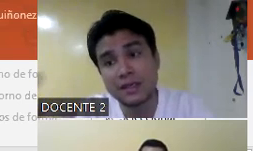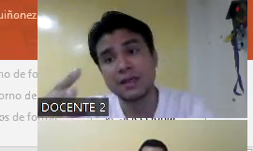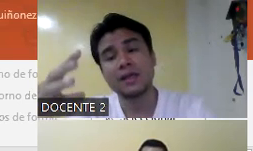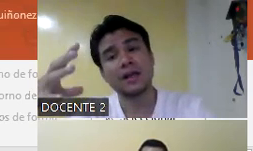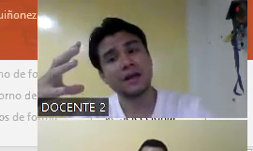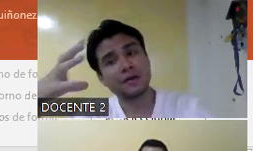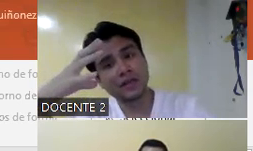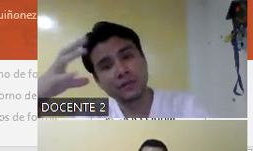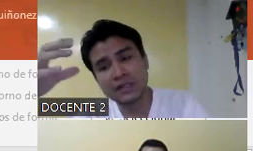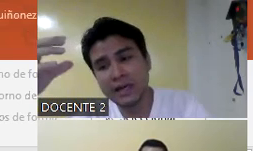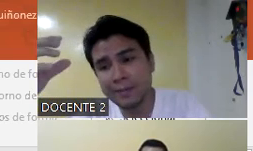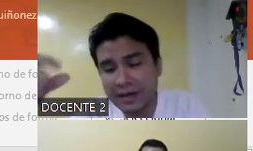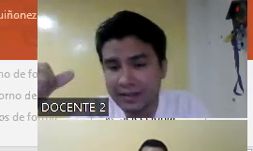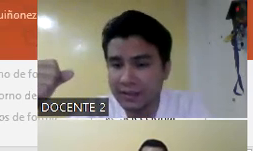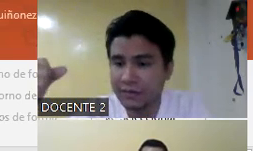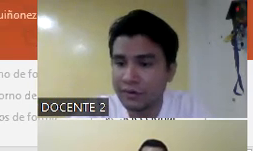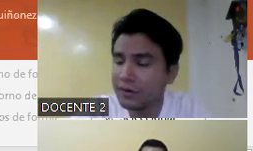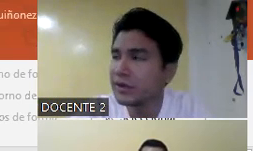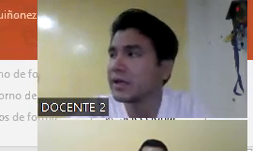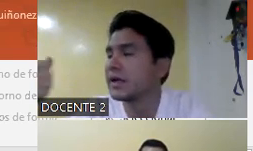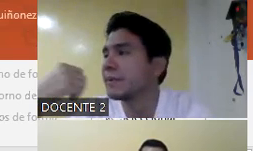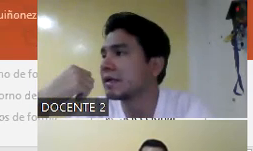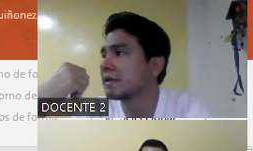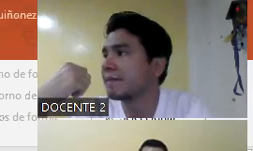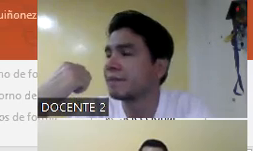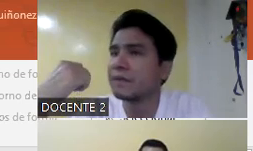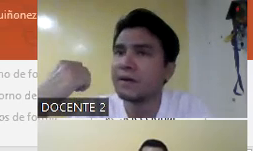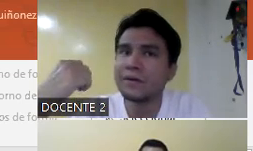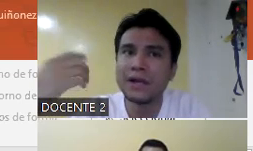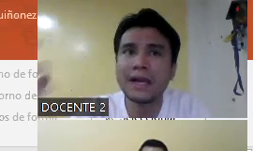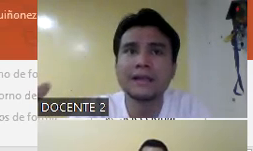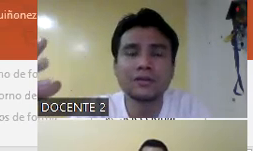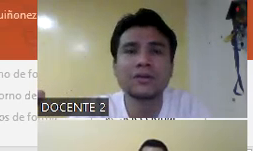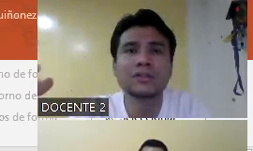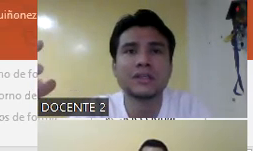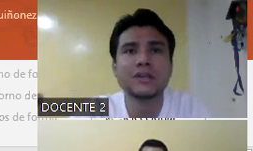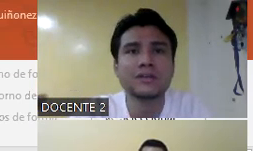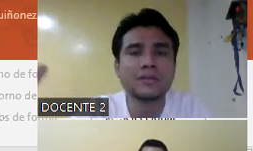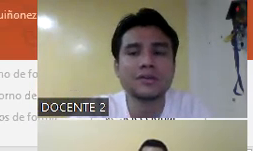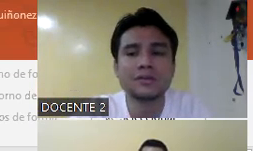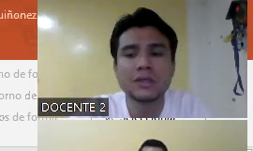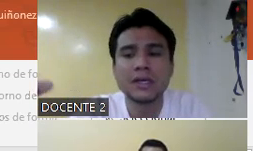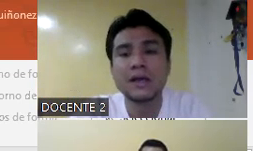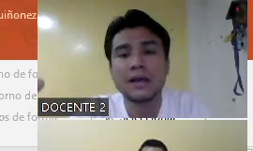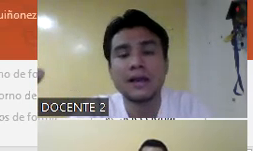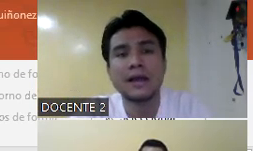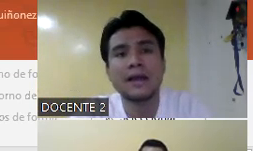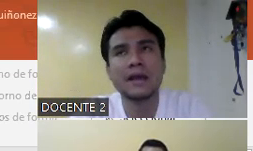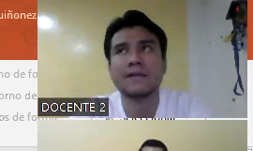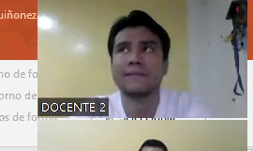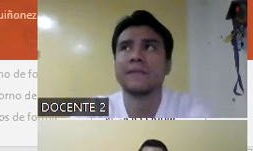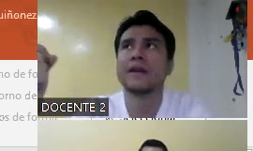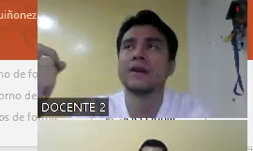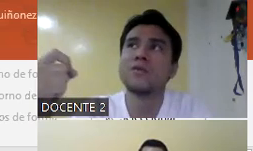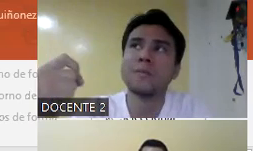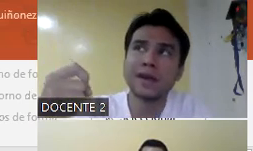motriz. Y recordemos que la parte neurológica, la parte neuronal de todos los tejidos nerviosos,